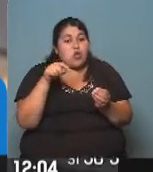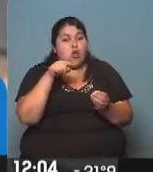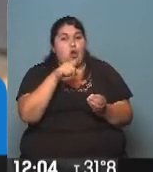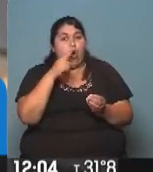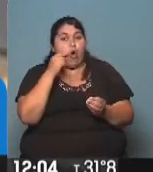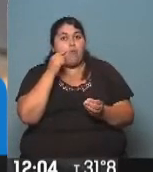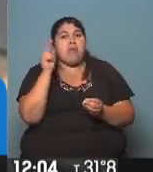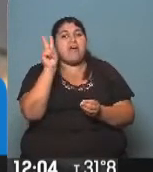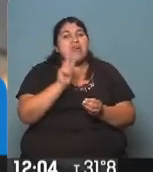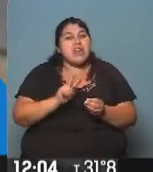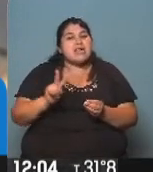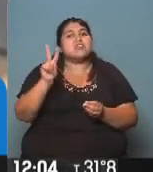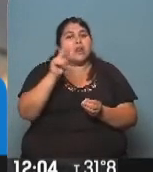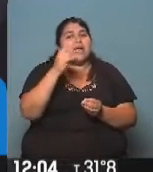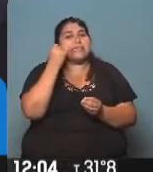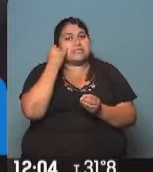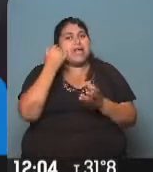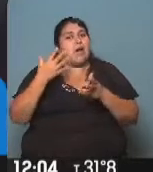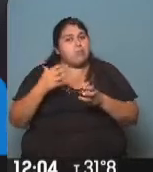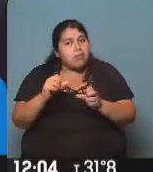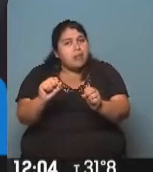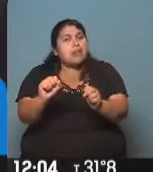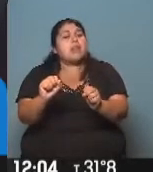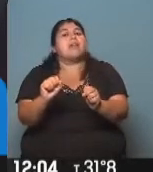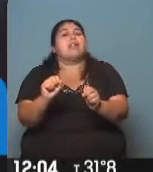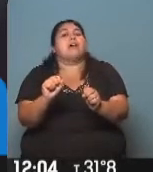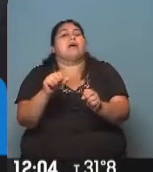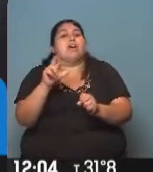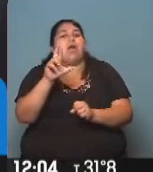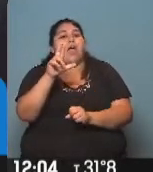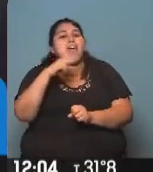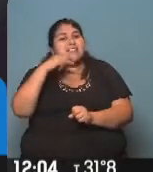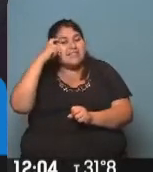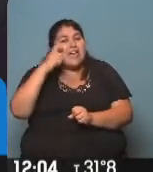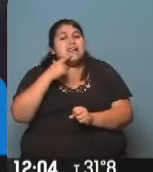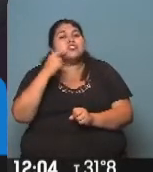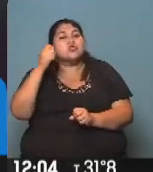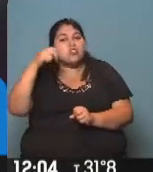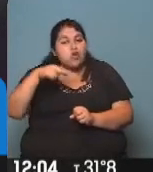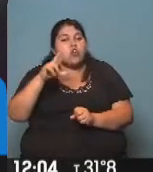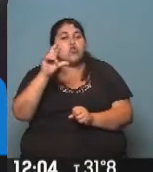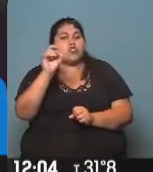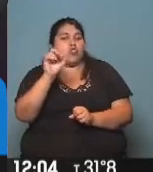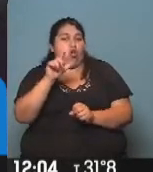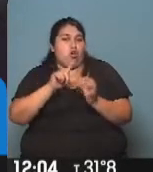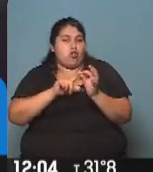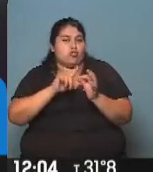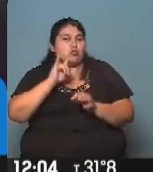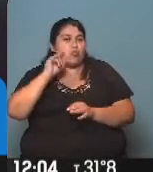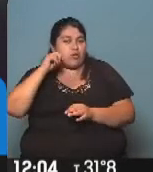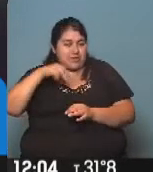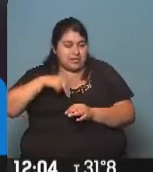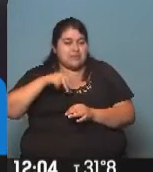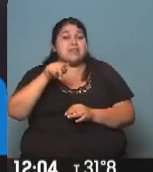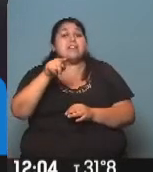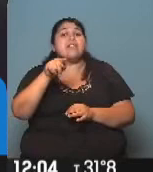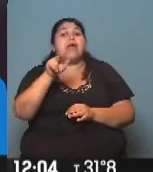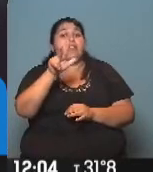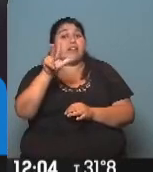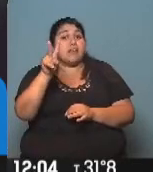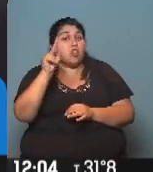quien ya fue identificado nelson rock will de 32 años esa hipótesis indica